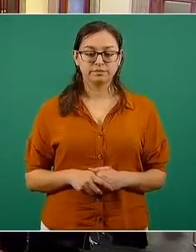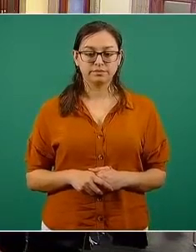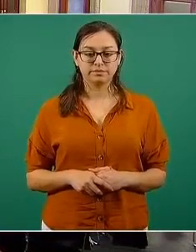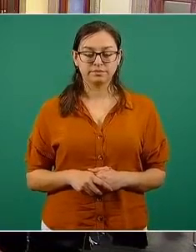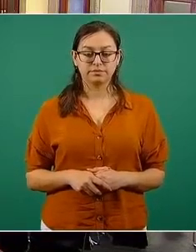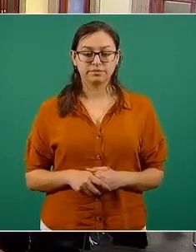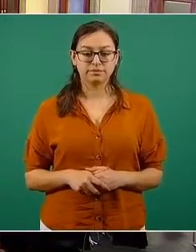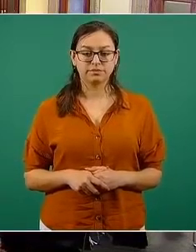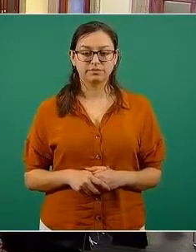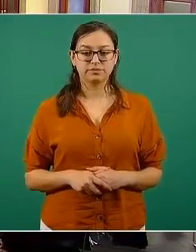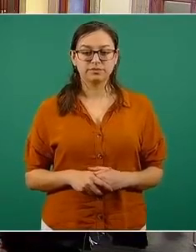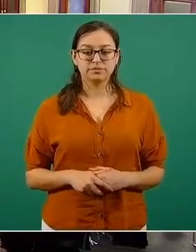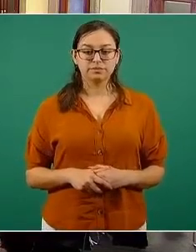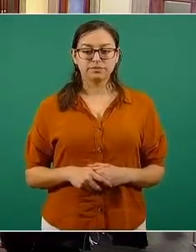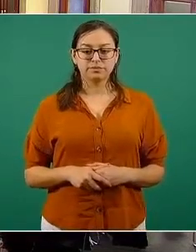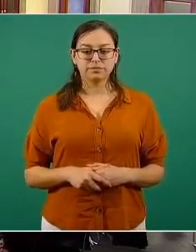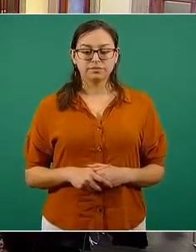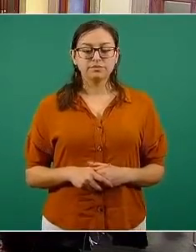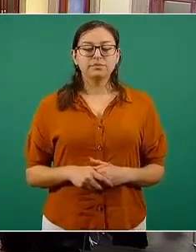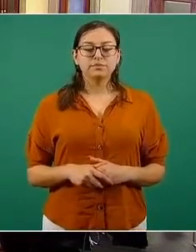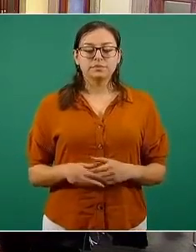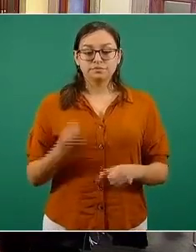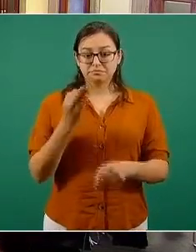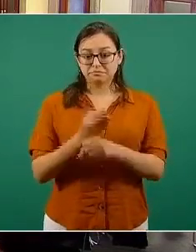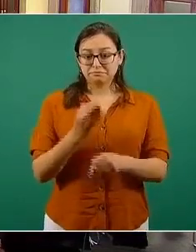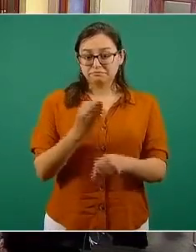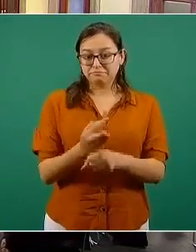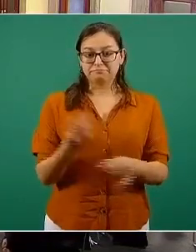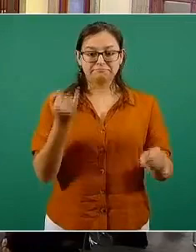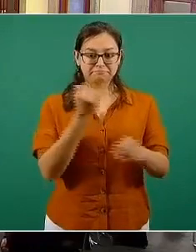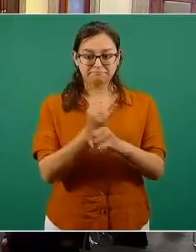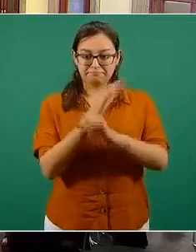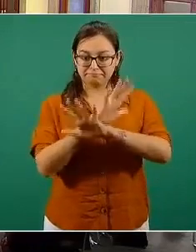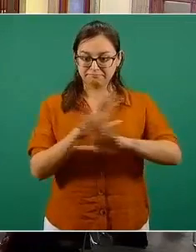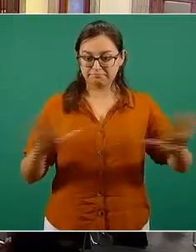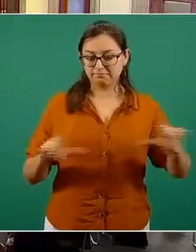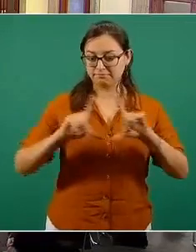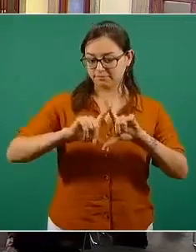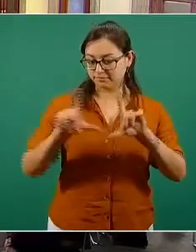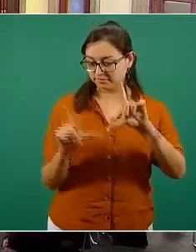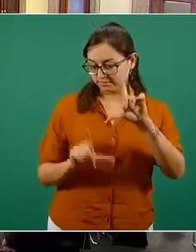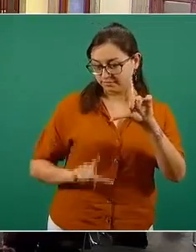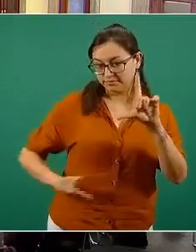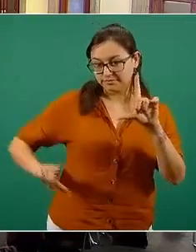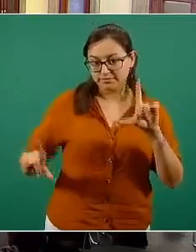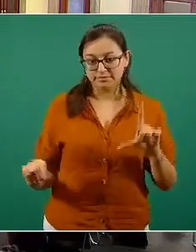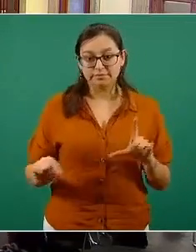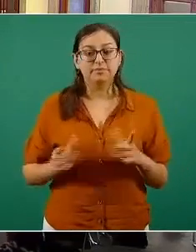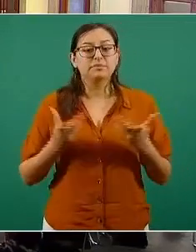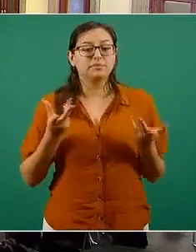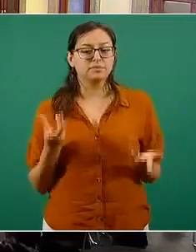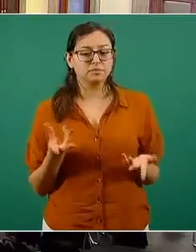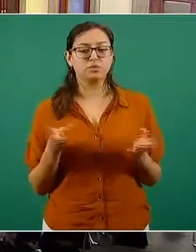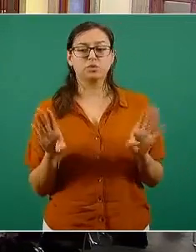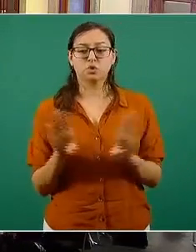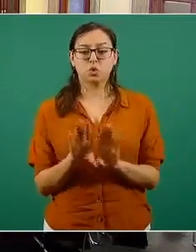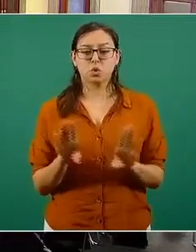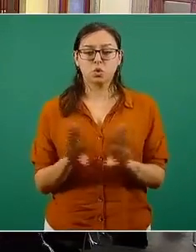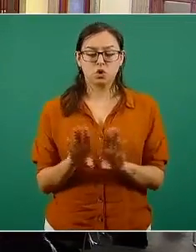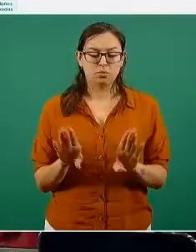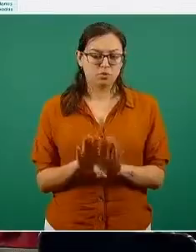el escenario nacional. Recuerden que esto es la curva de los